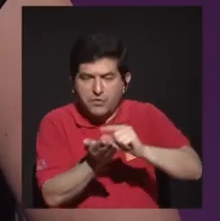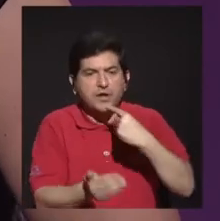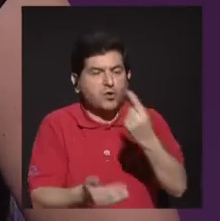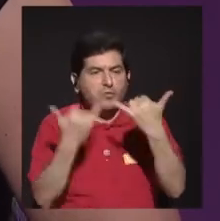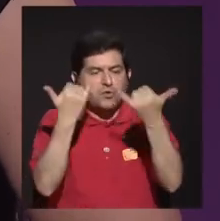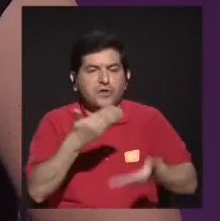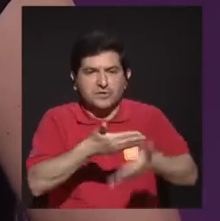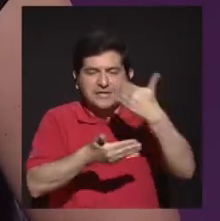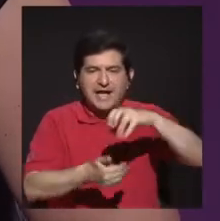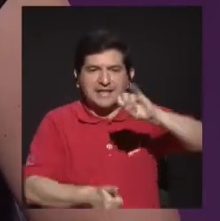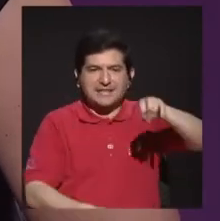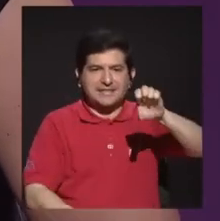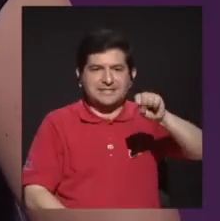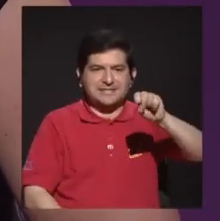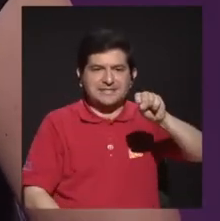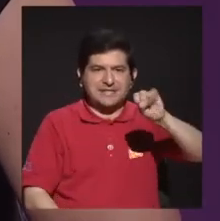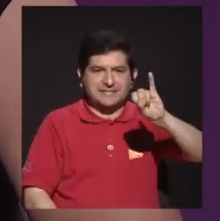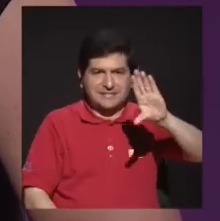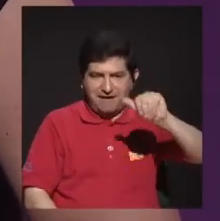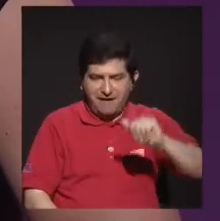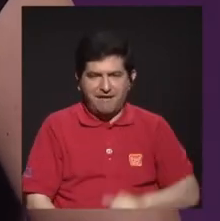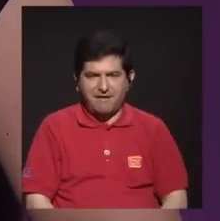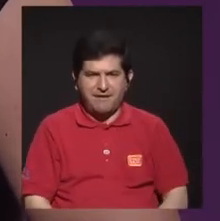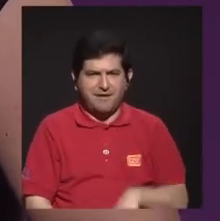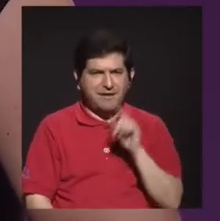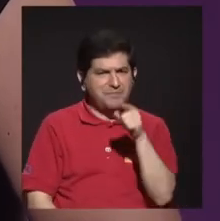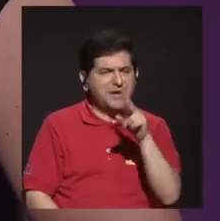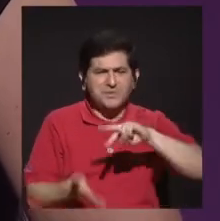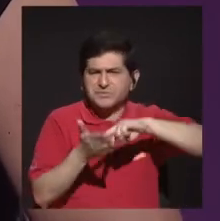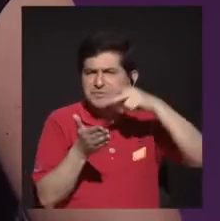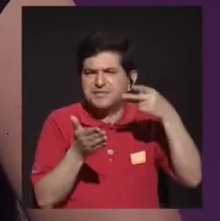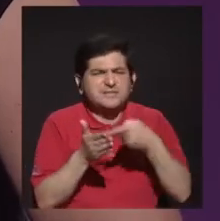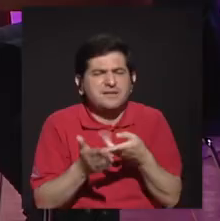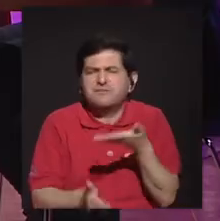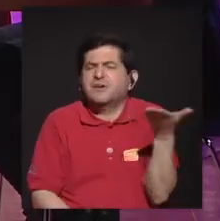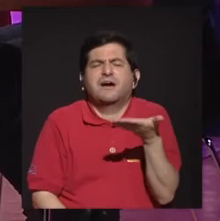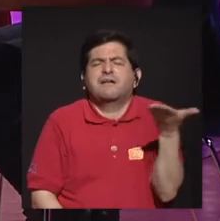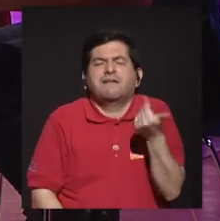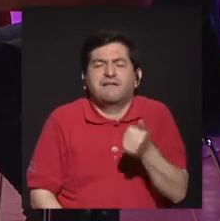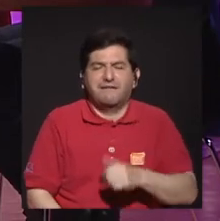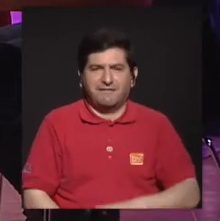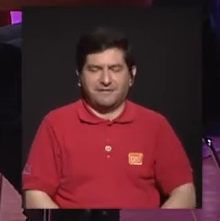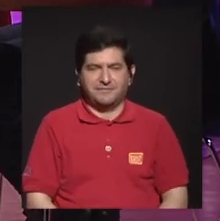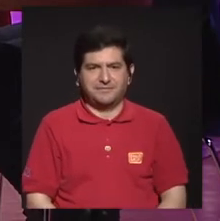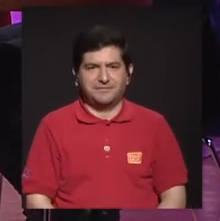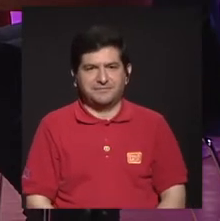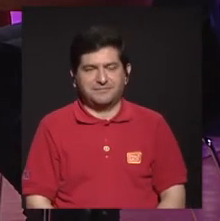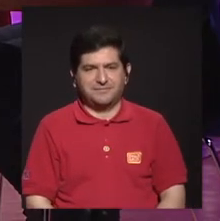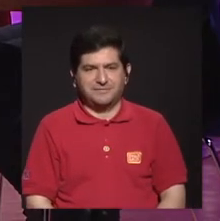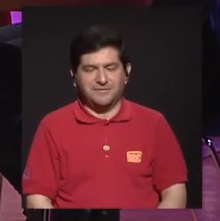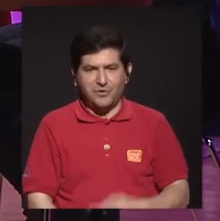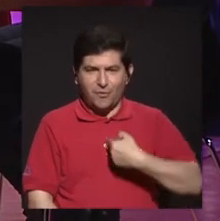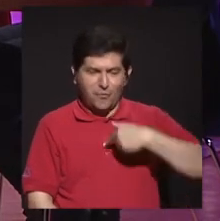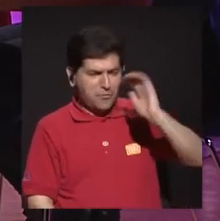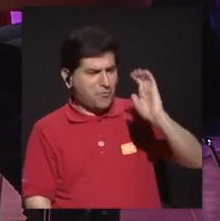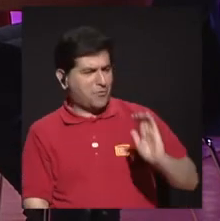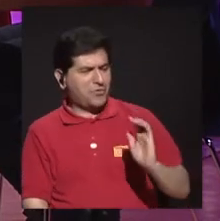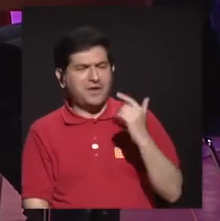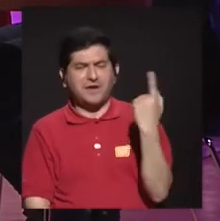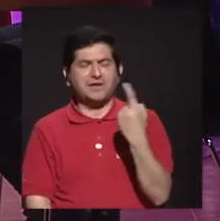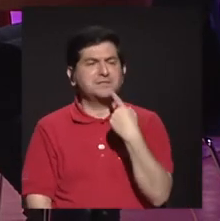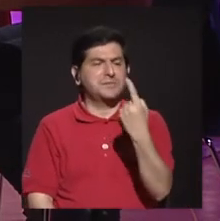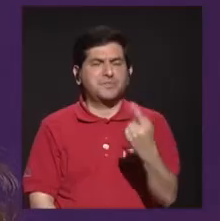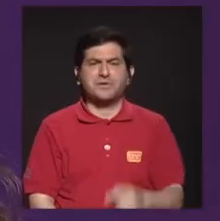mencionaba Jessica? ¿Qué fue para ustedes esto? ¿Qué significó? Hey, uno desde pequeña siempre dice